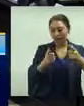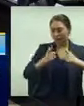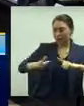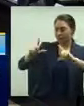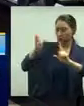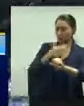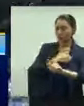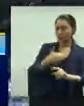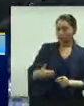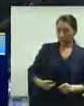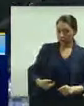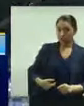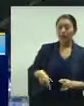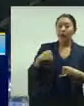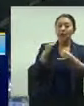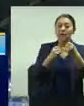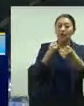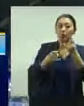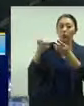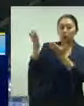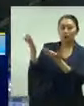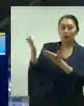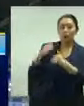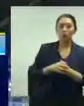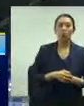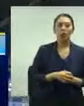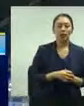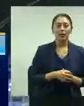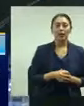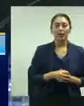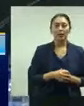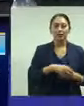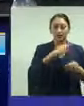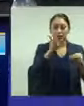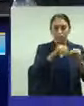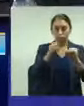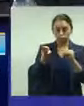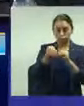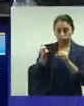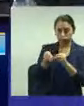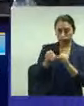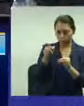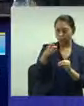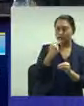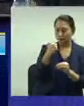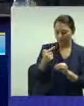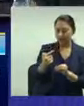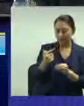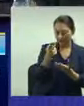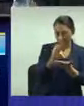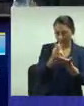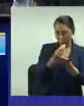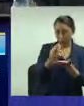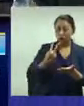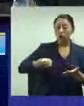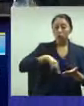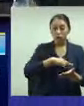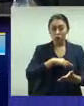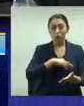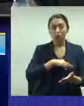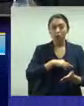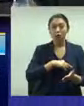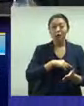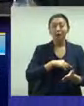presidente. Lo que está de último son el reajuste que usted hacía mención, ¿verdad? Nosotros dentro de este espacio